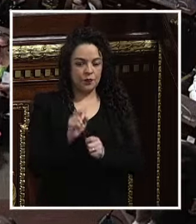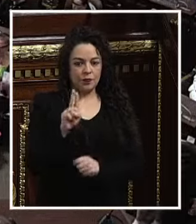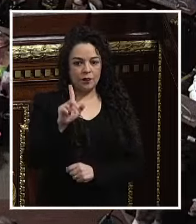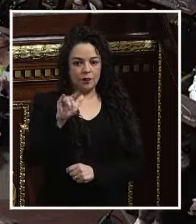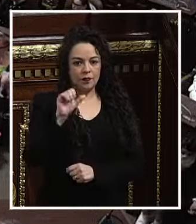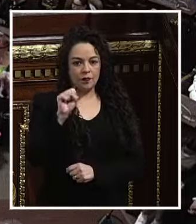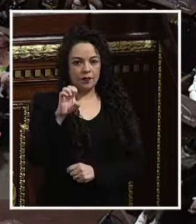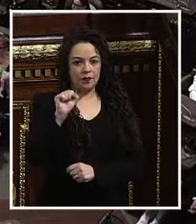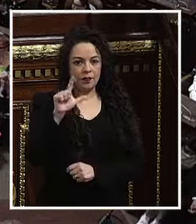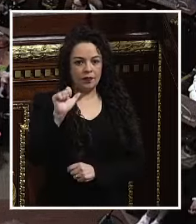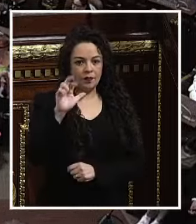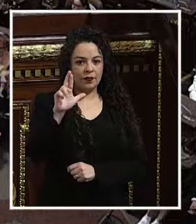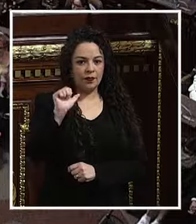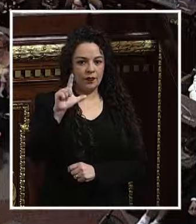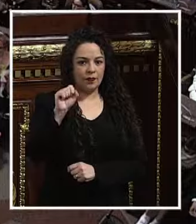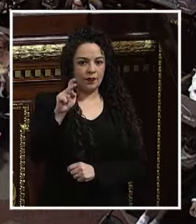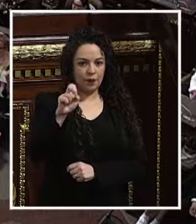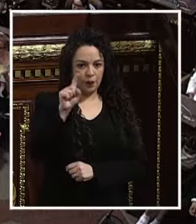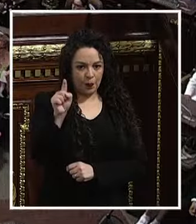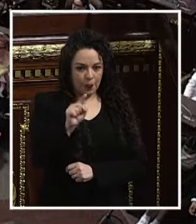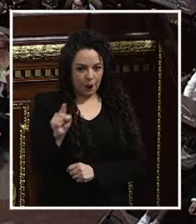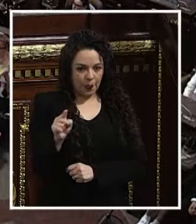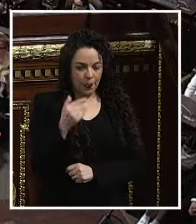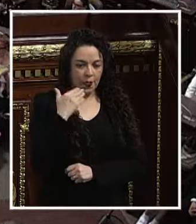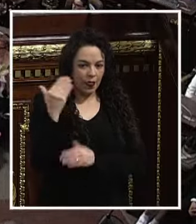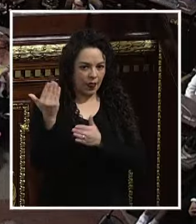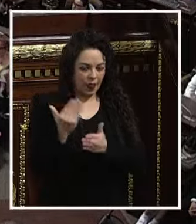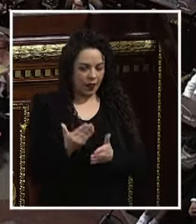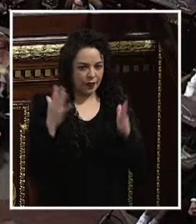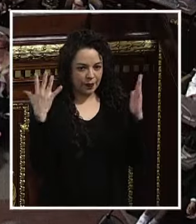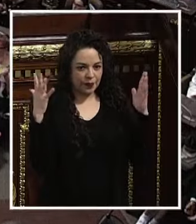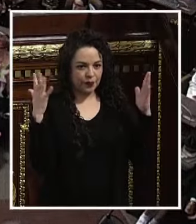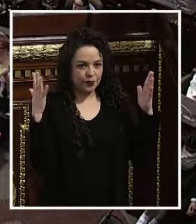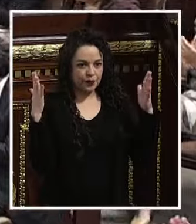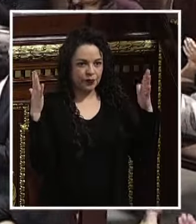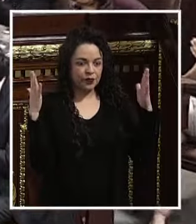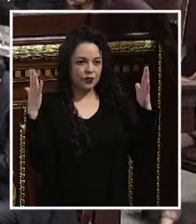Lara López. Bienvenido.